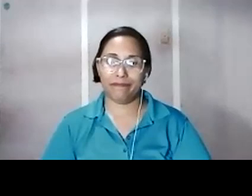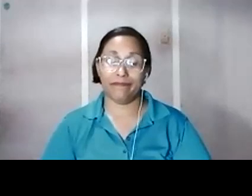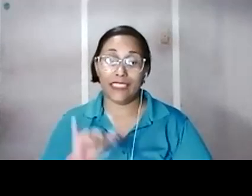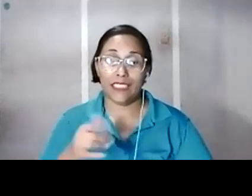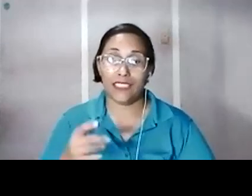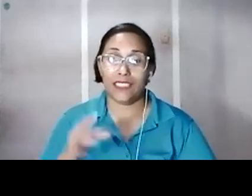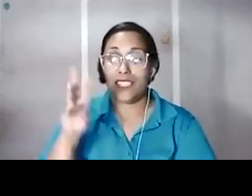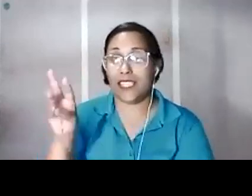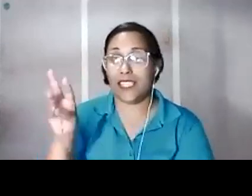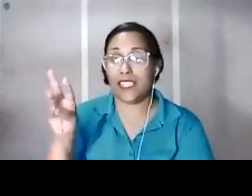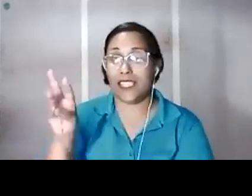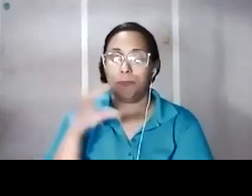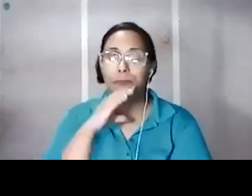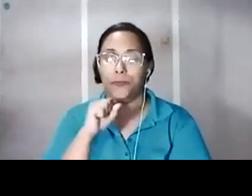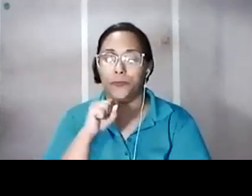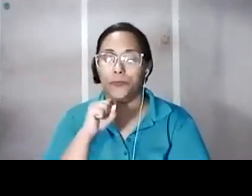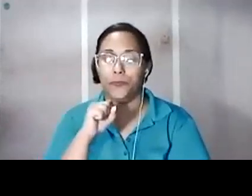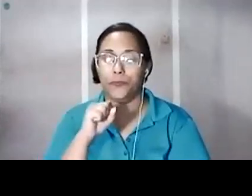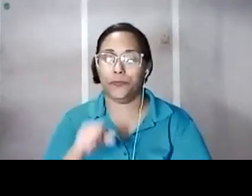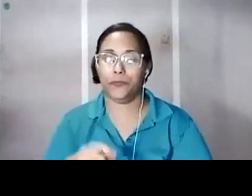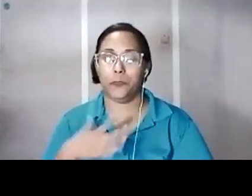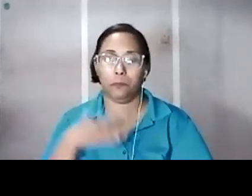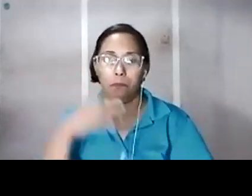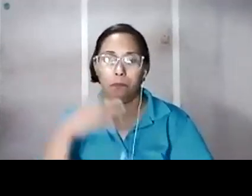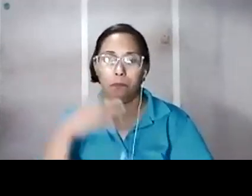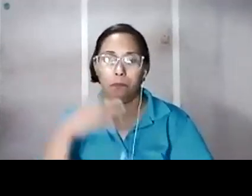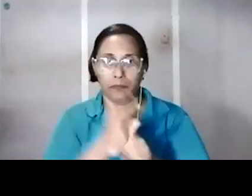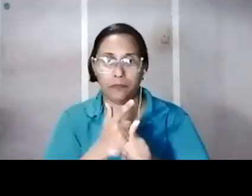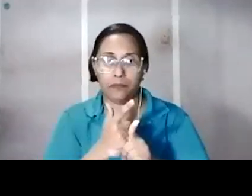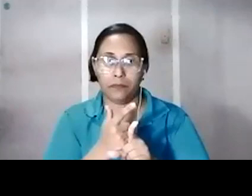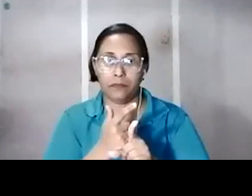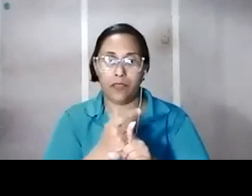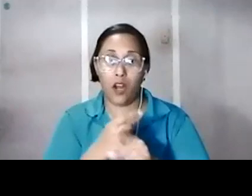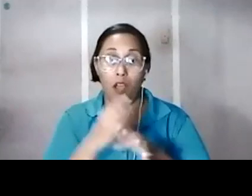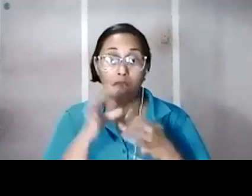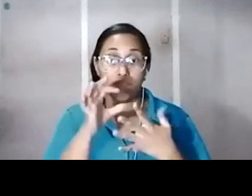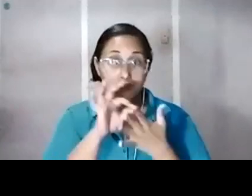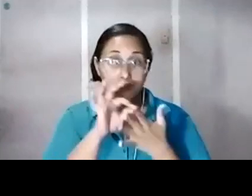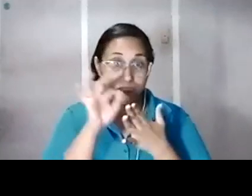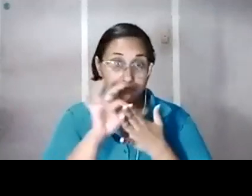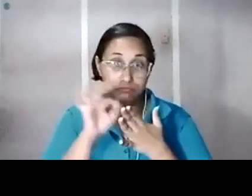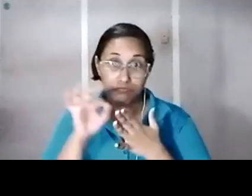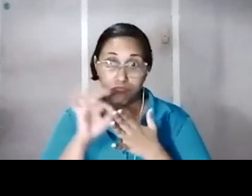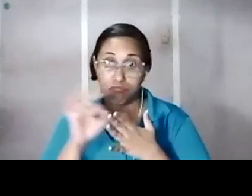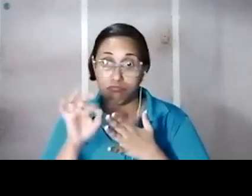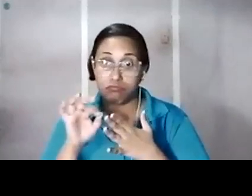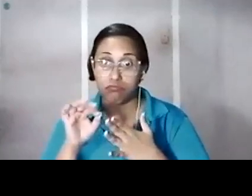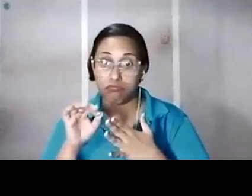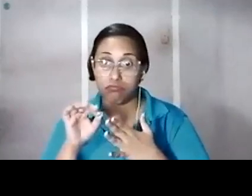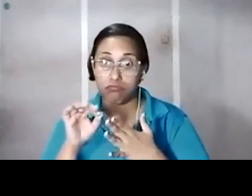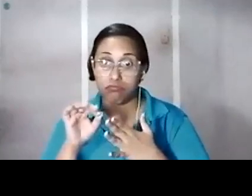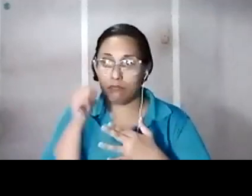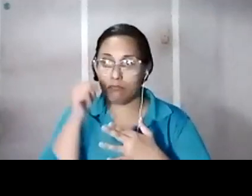68 años y mi hermano mayor me estaba sacando las cuentas que él se acuerda